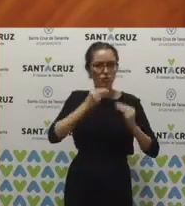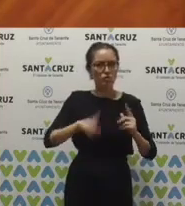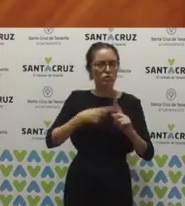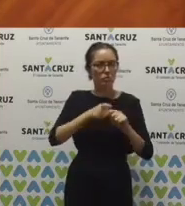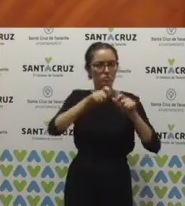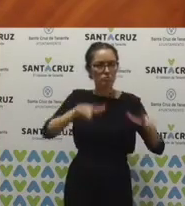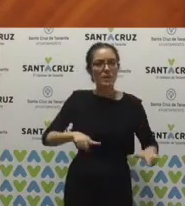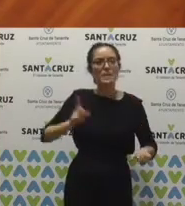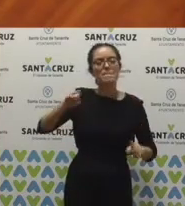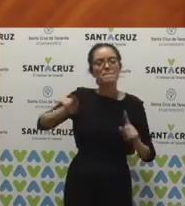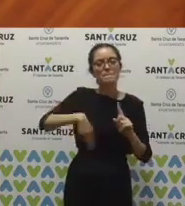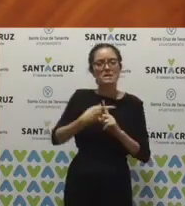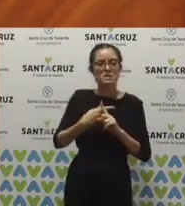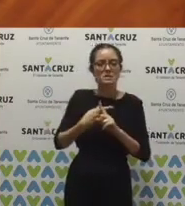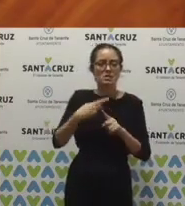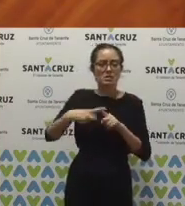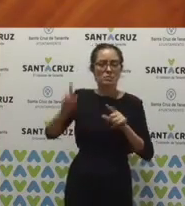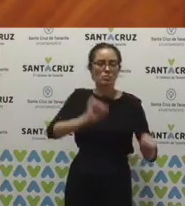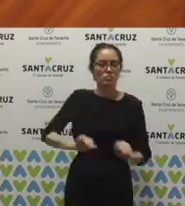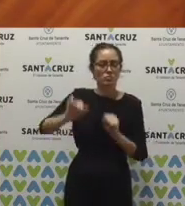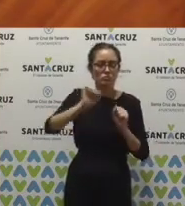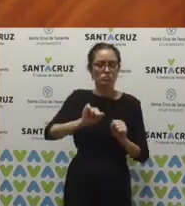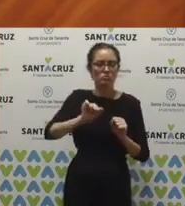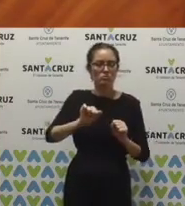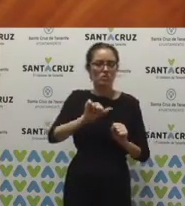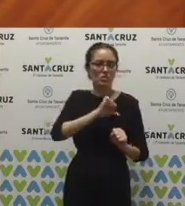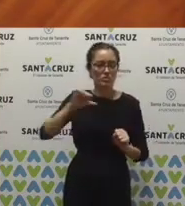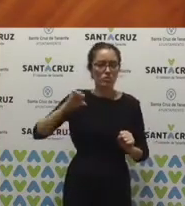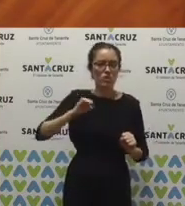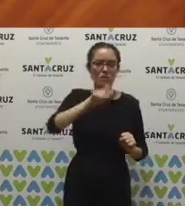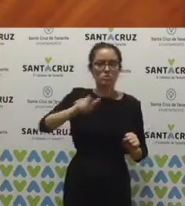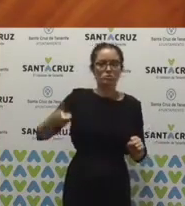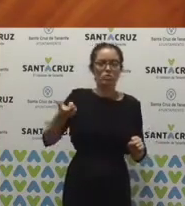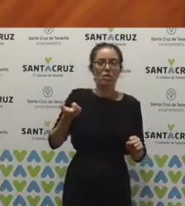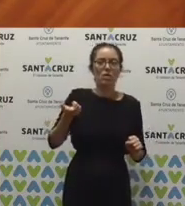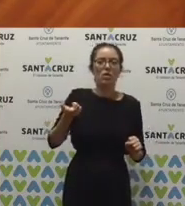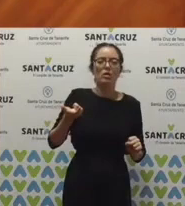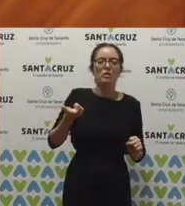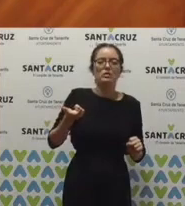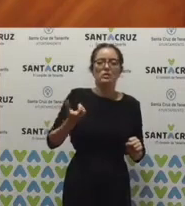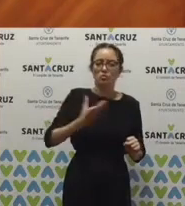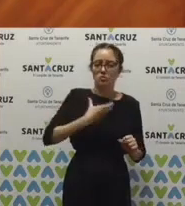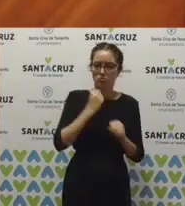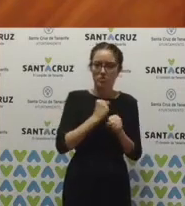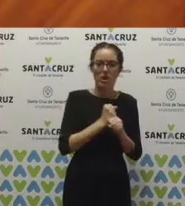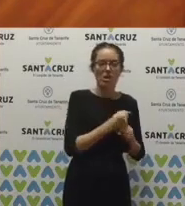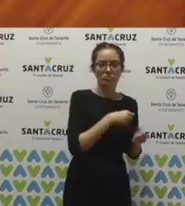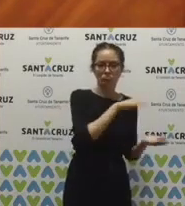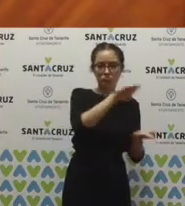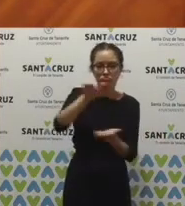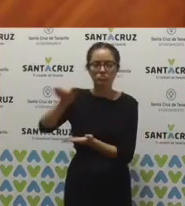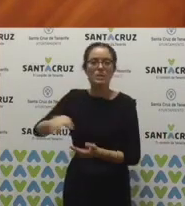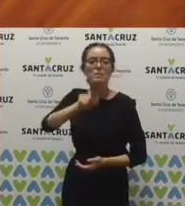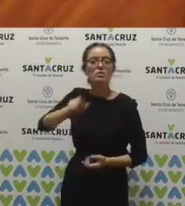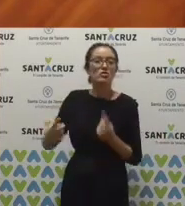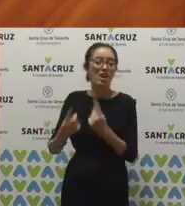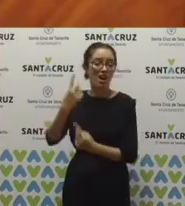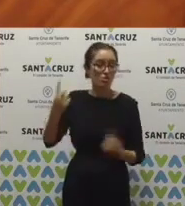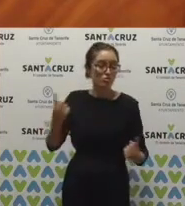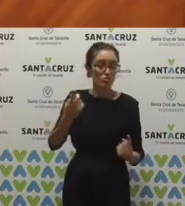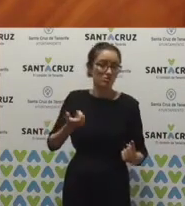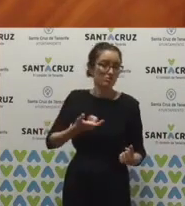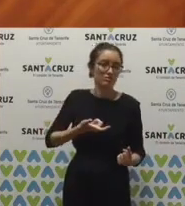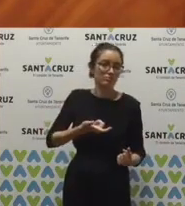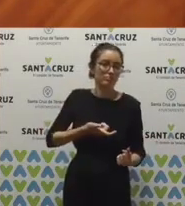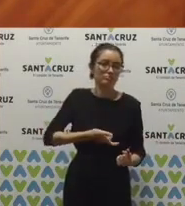pie a todos los empleados municipales en la última conociendo control de comentamos como había policías locales todavía que no tenía su x se me acaba el tiempo en la primera medida